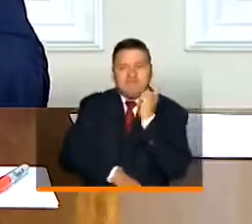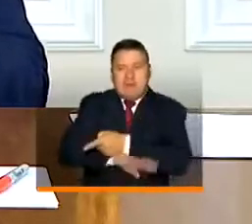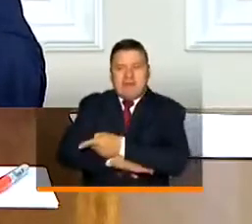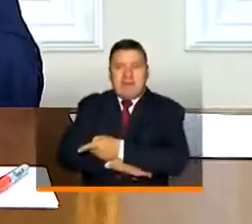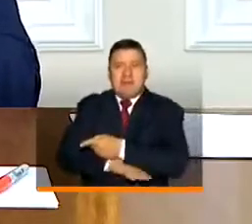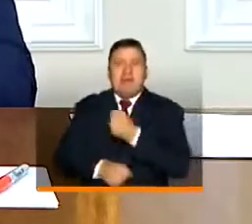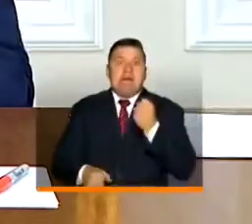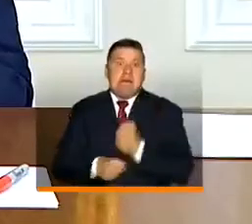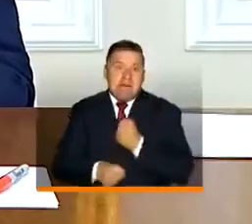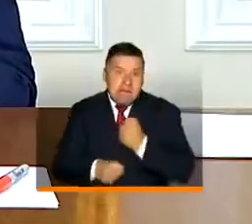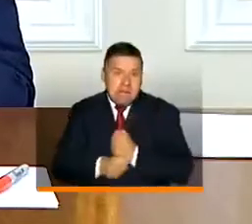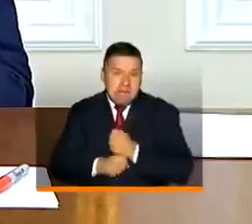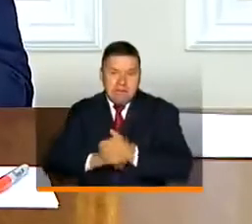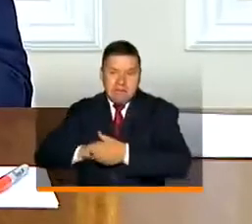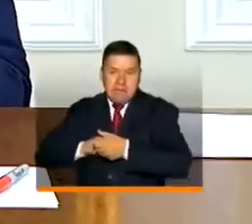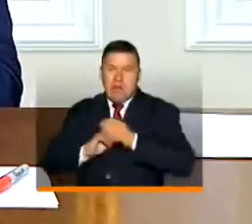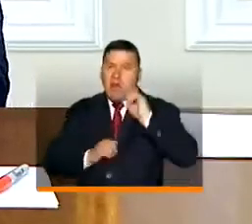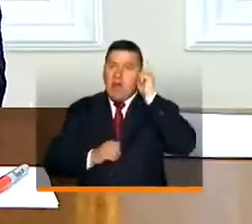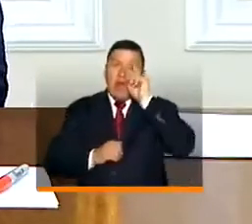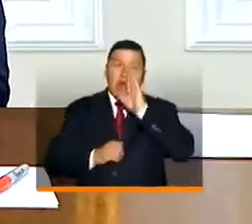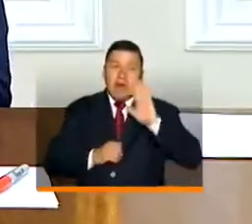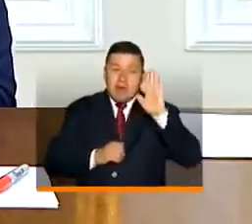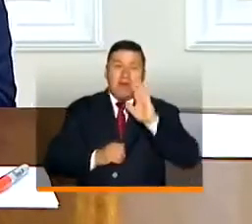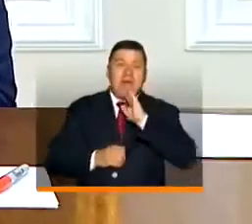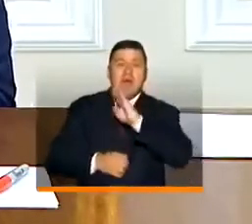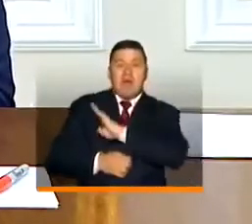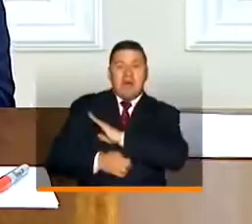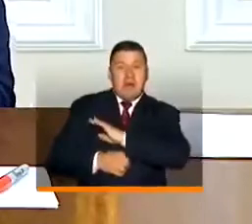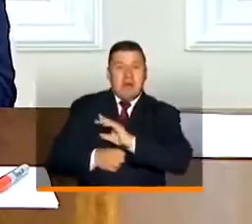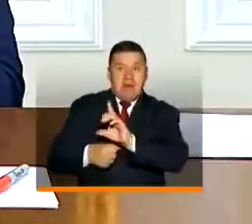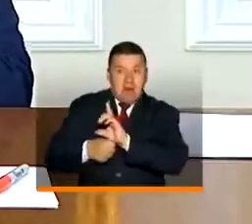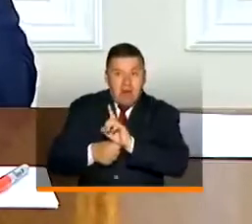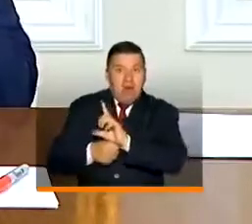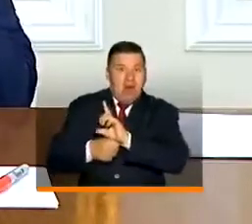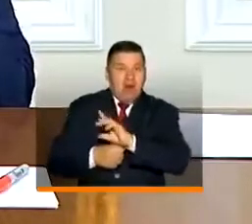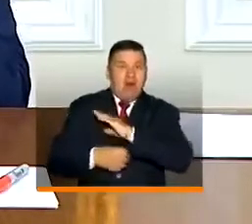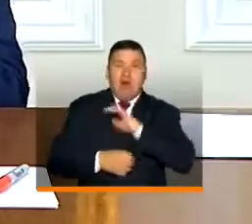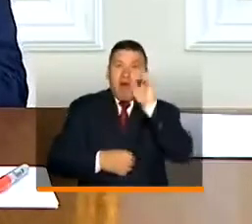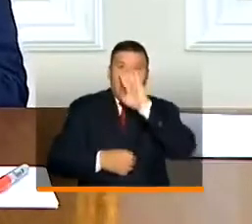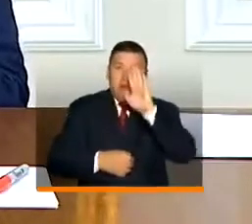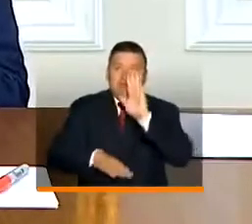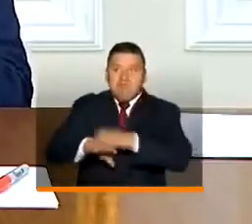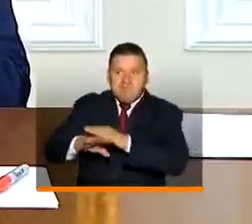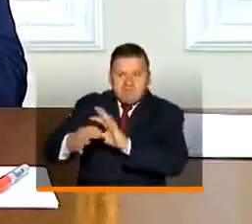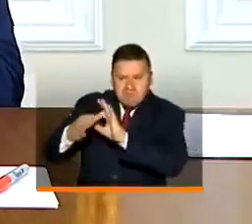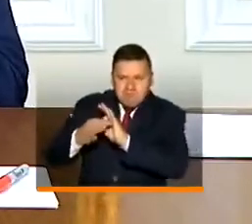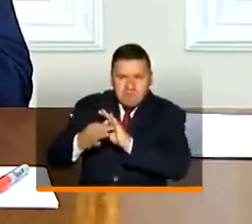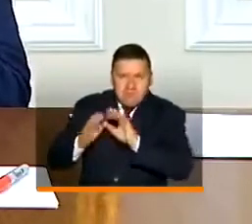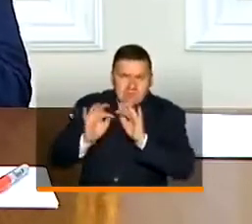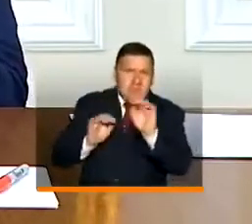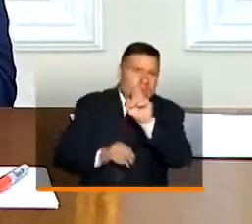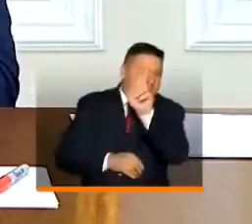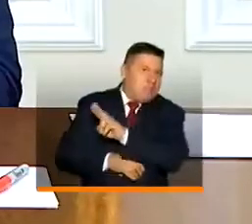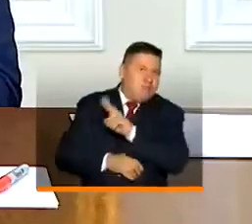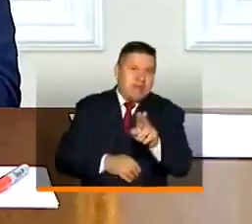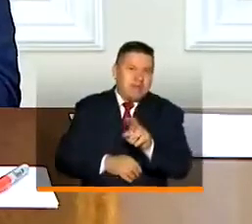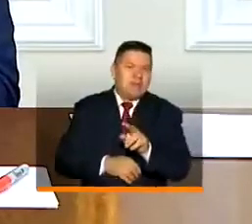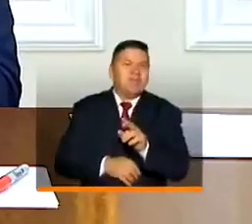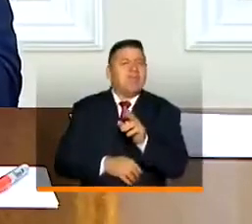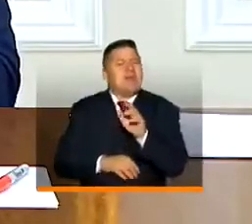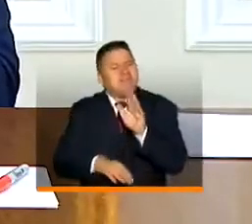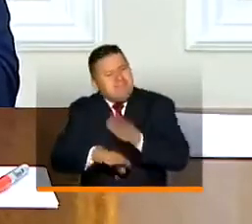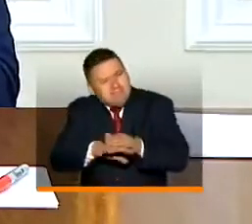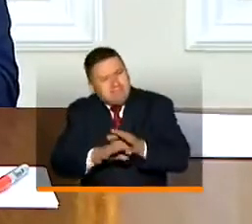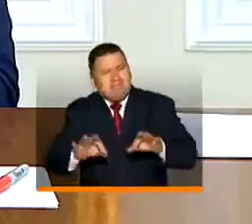que trabajar también de la mano con el Gobierno Nacional, las autoridades locales, pero también hago un llamado a que sea también la